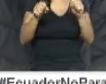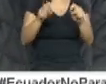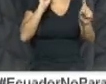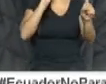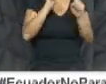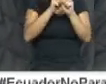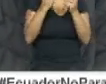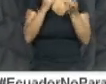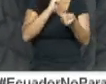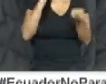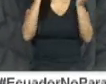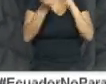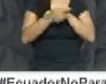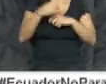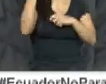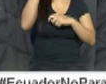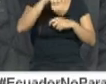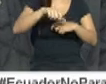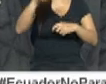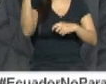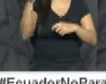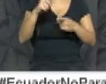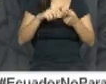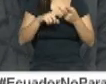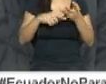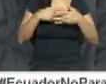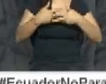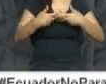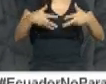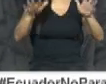cambio, pero también sosteniendo ciertas,